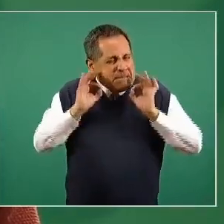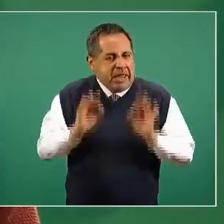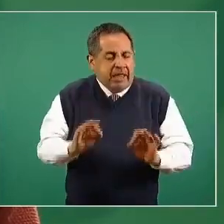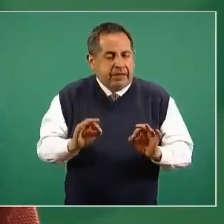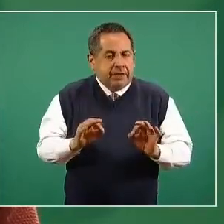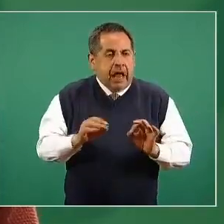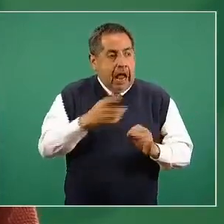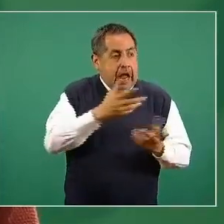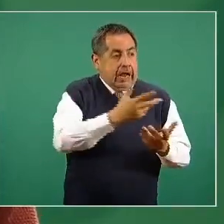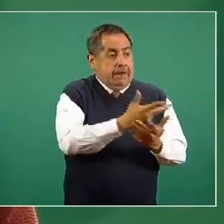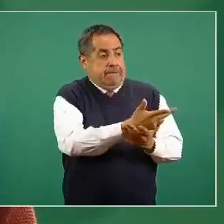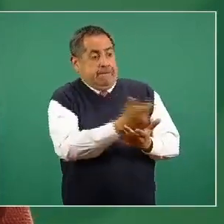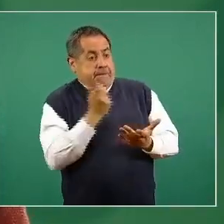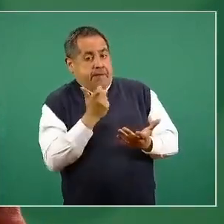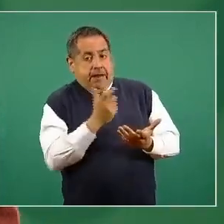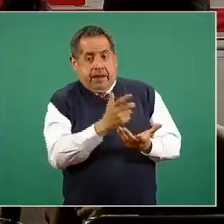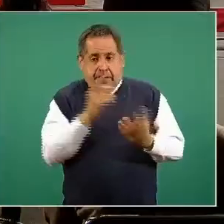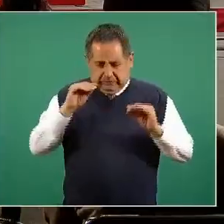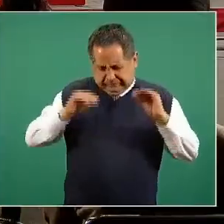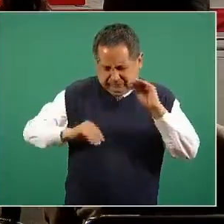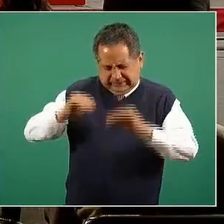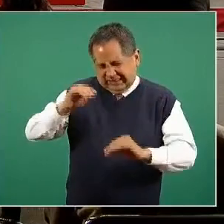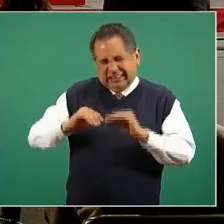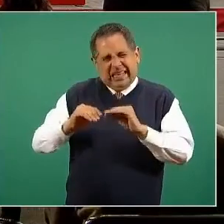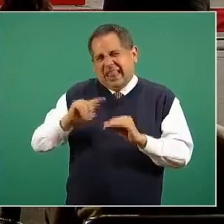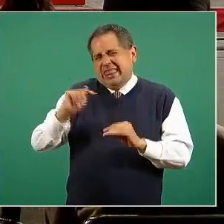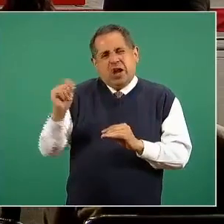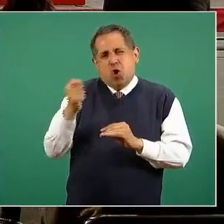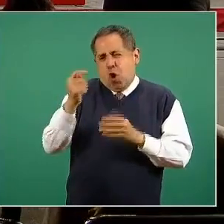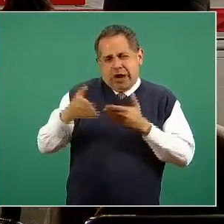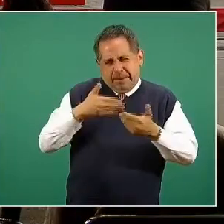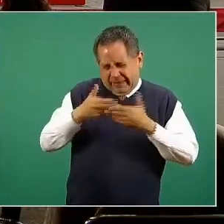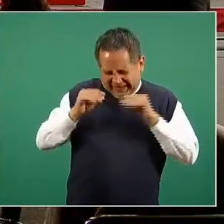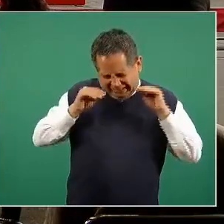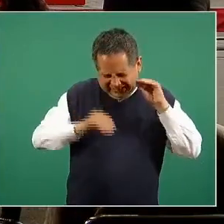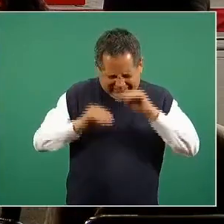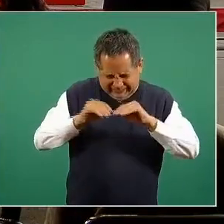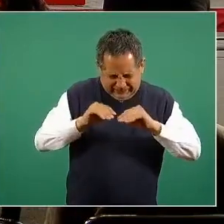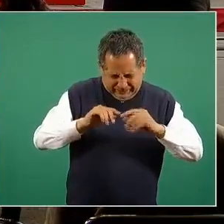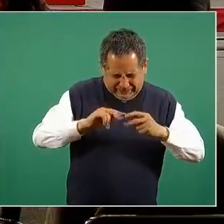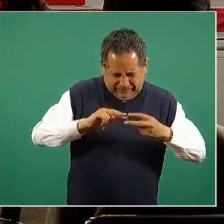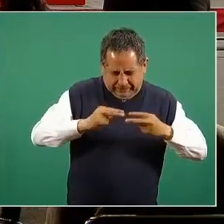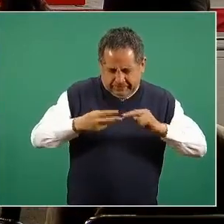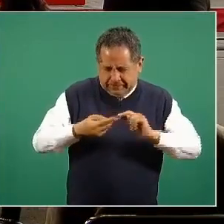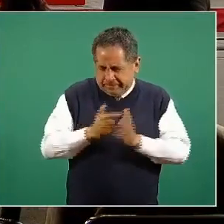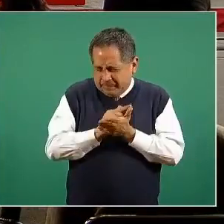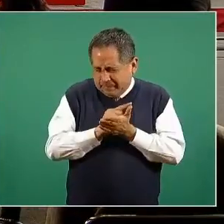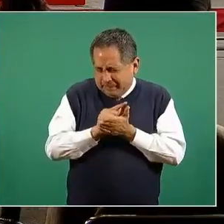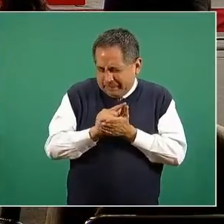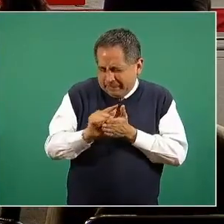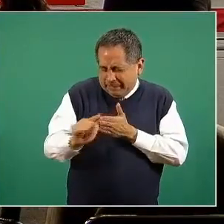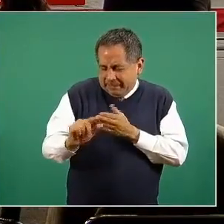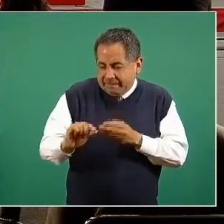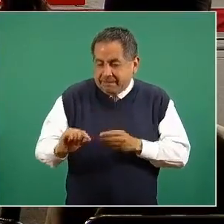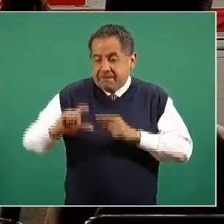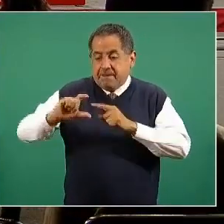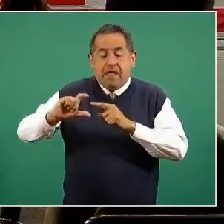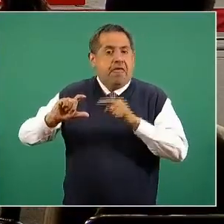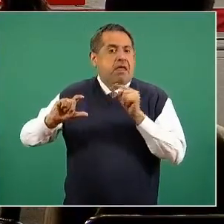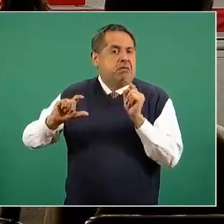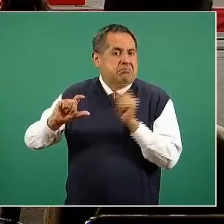de manufactura, de biotecnología, y se filtra y se tiene un purificado de